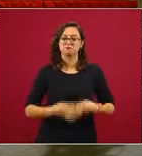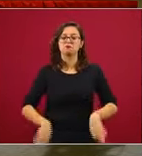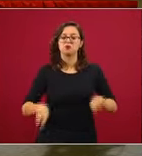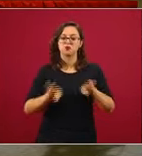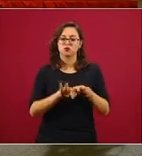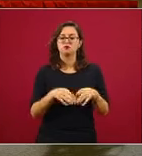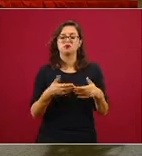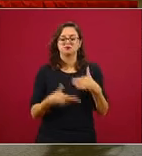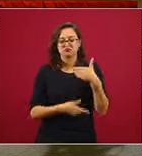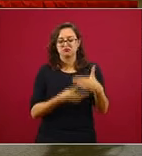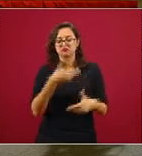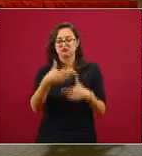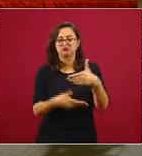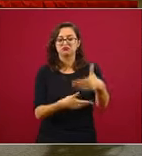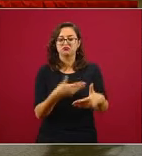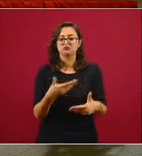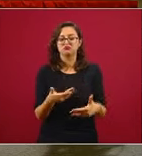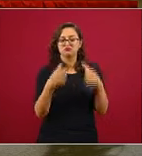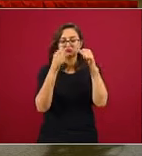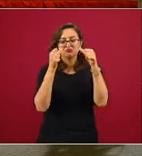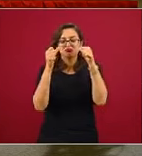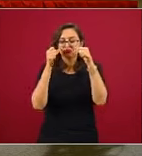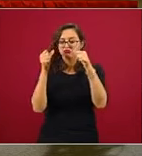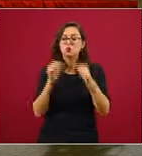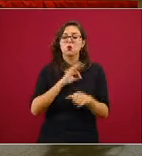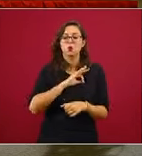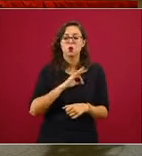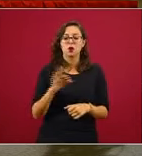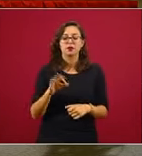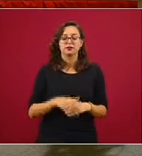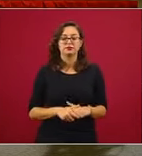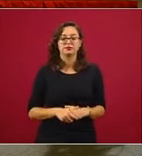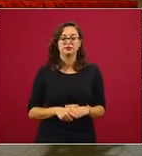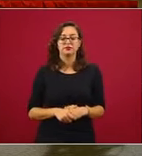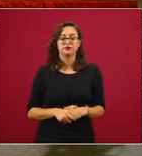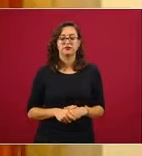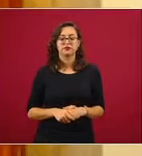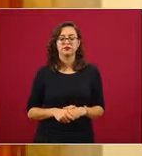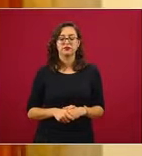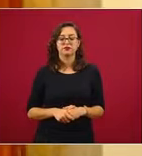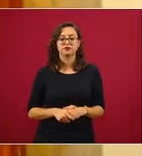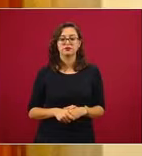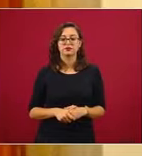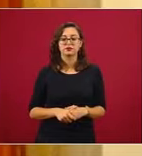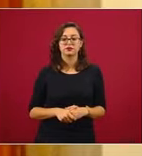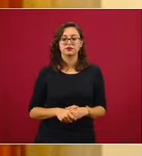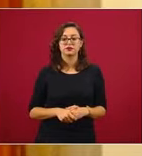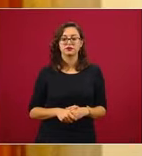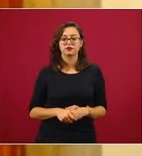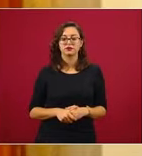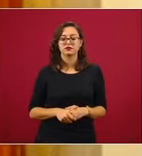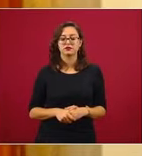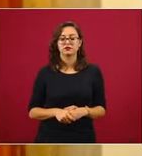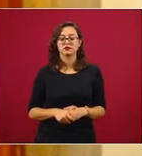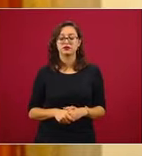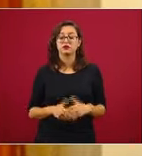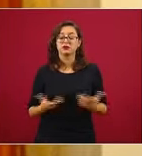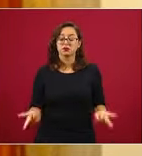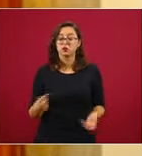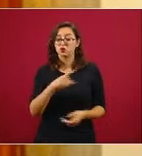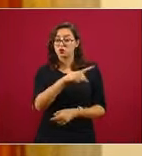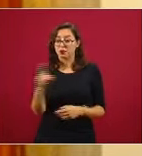poder continuar atendiendo a estos pacientes. Las recomendaciones para las personas que residen en